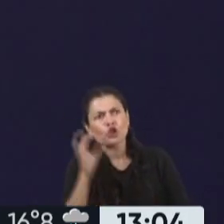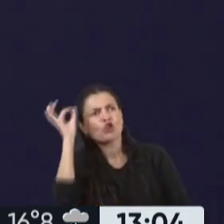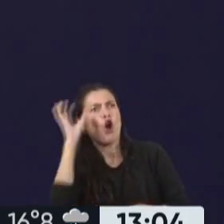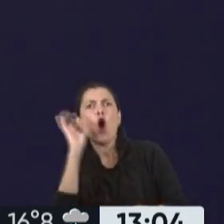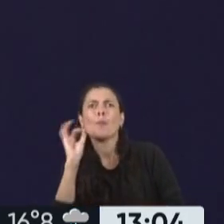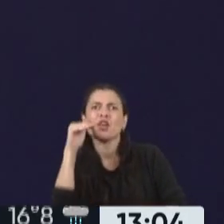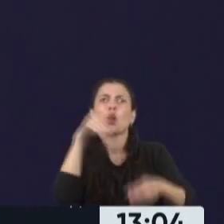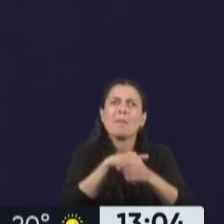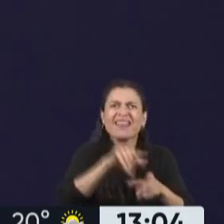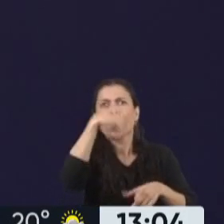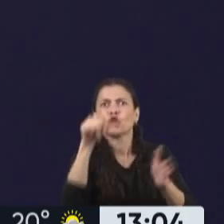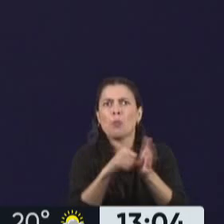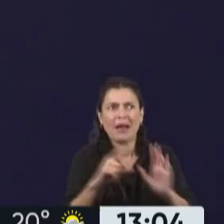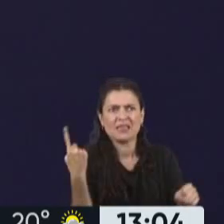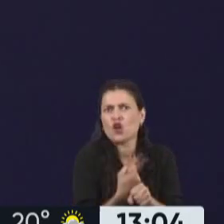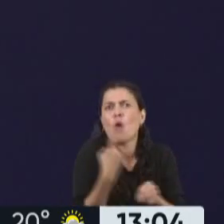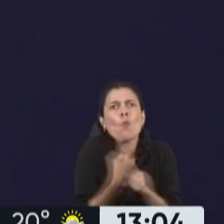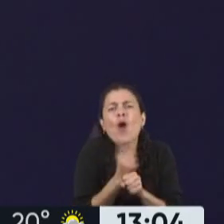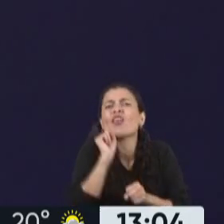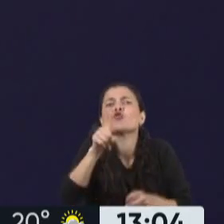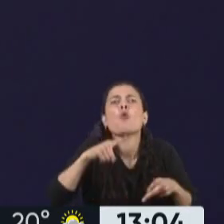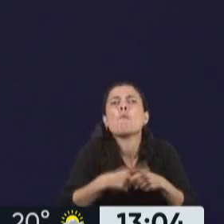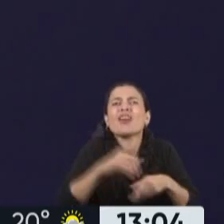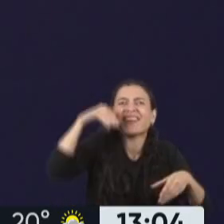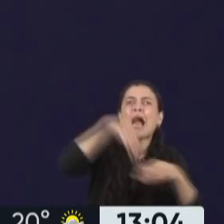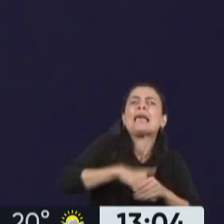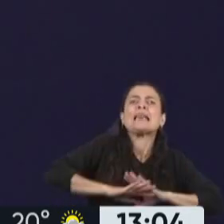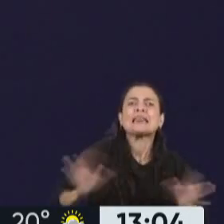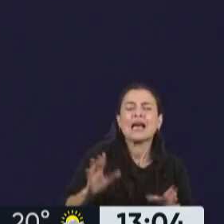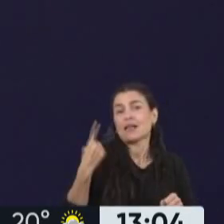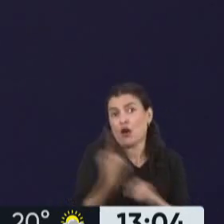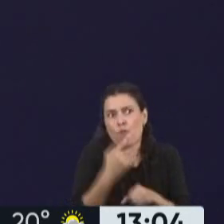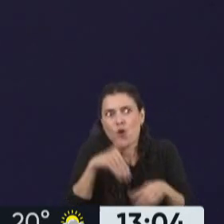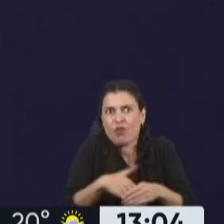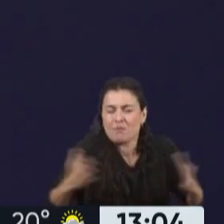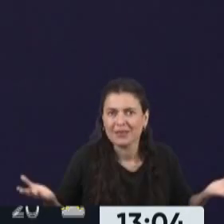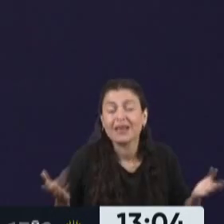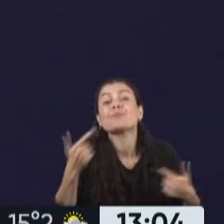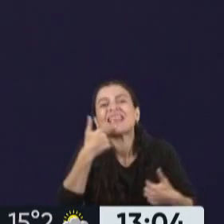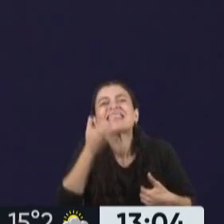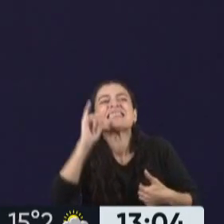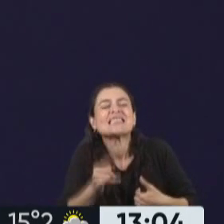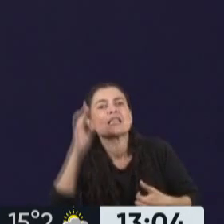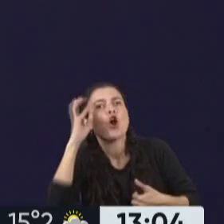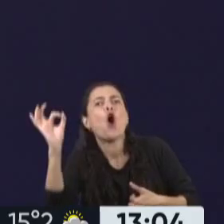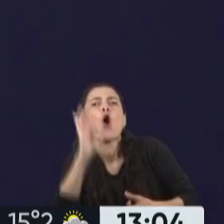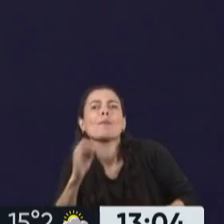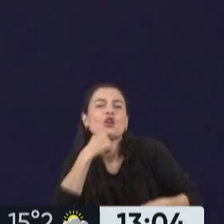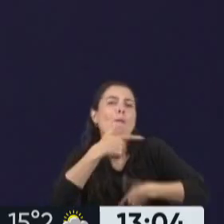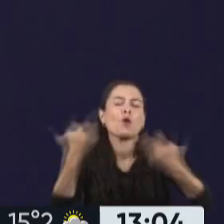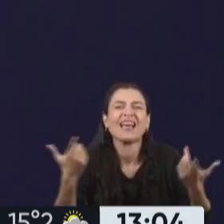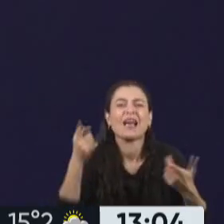sobre cuestiones que hacen a la política interna de los países. Podemos opinar cuando efectivamente esas